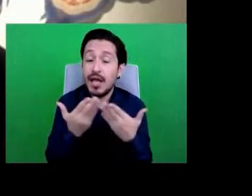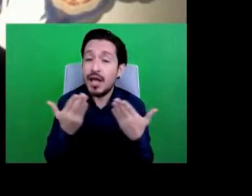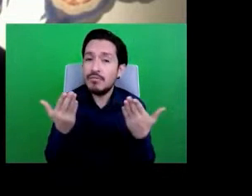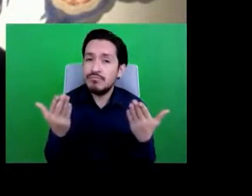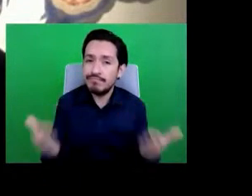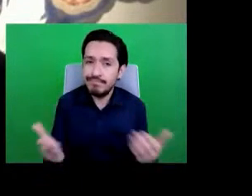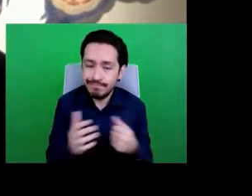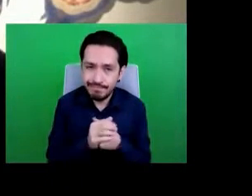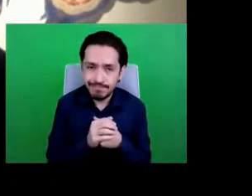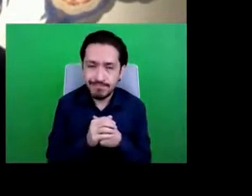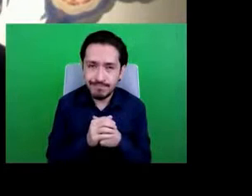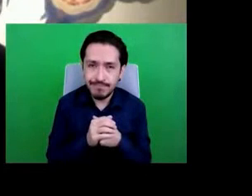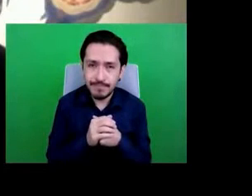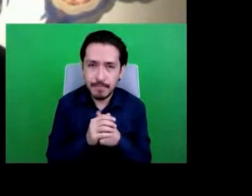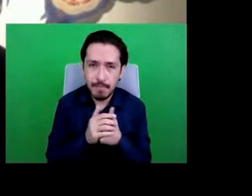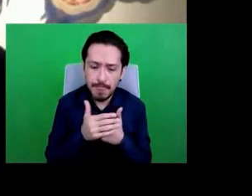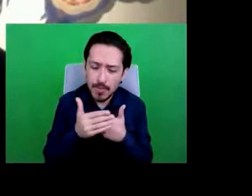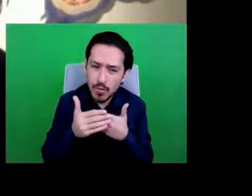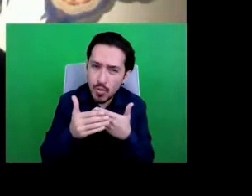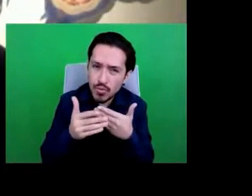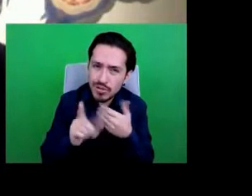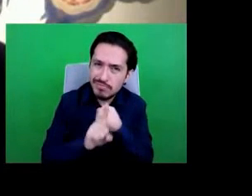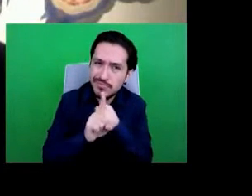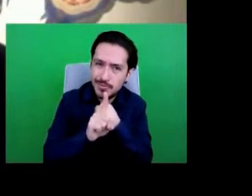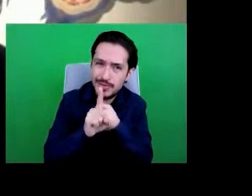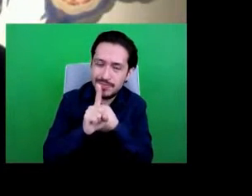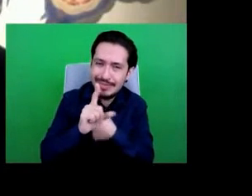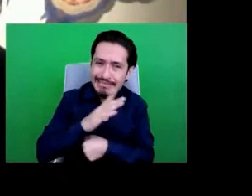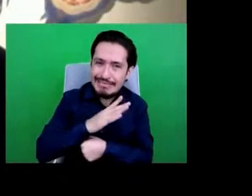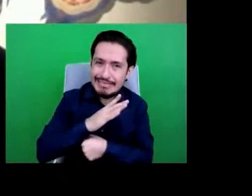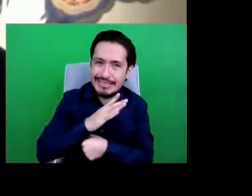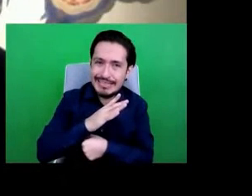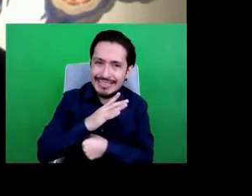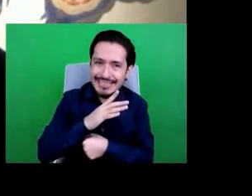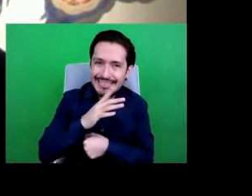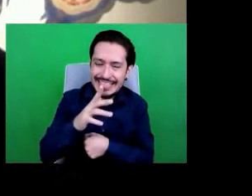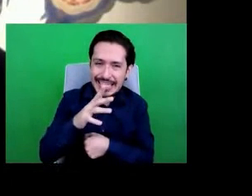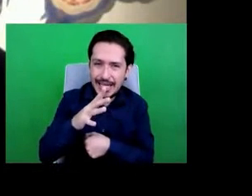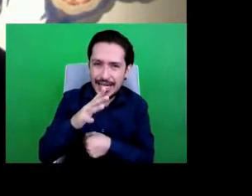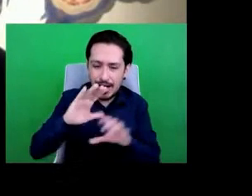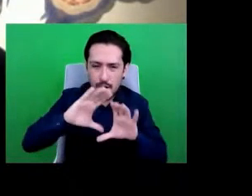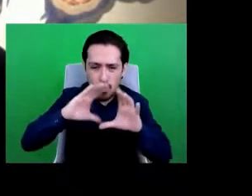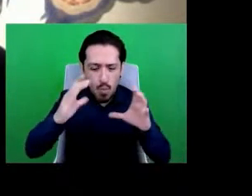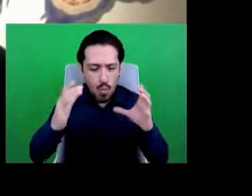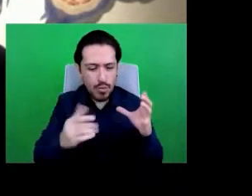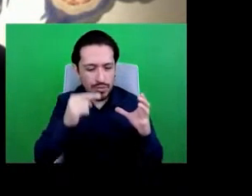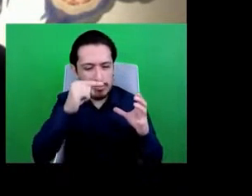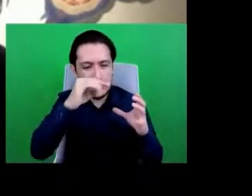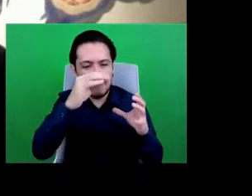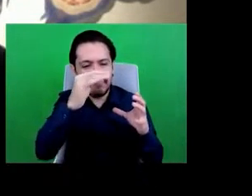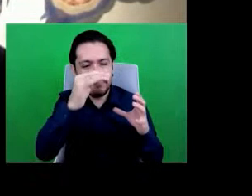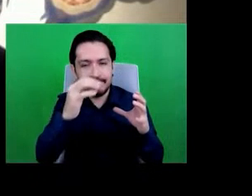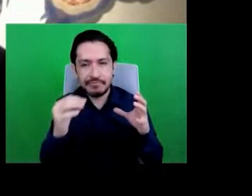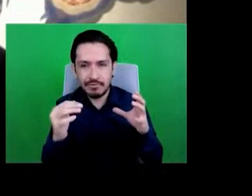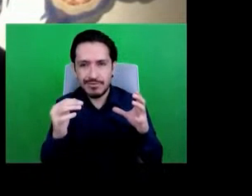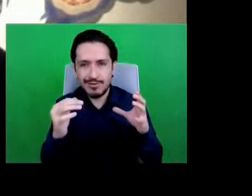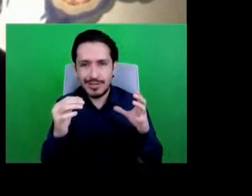con el problema que tenemos del cambio climático, con la disrupción en el mercado